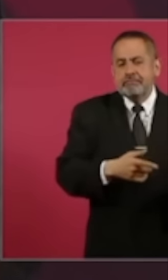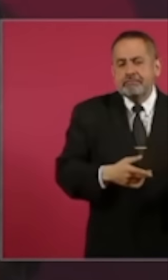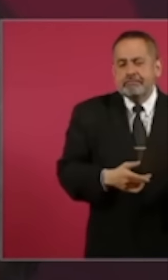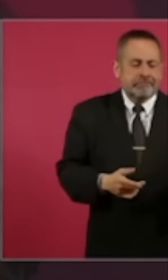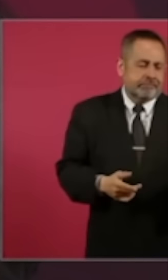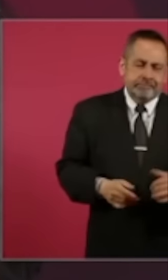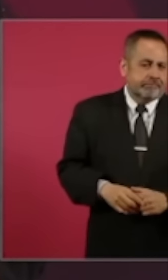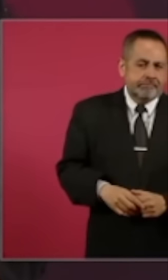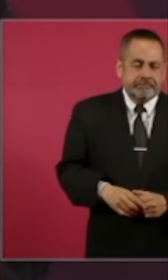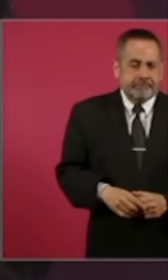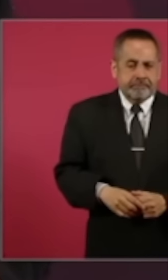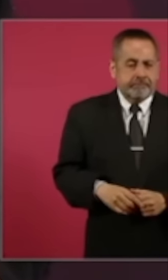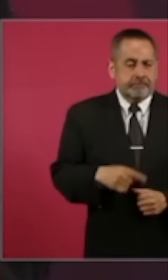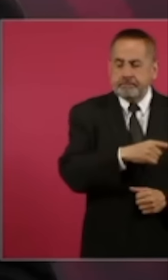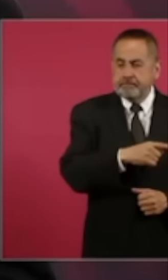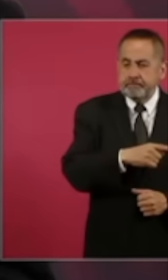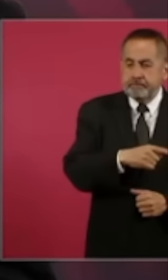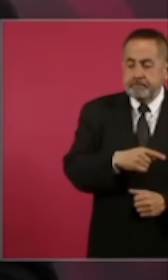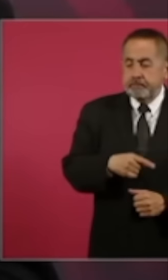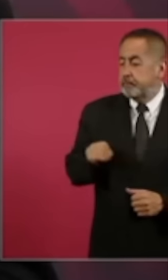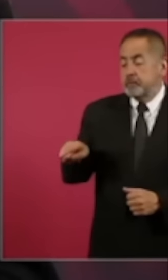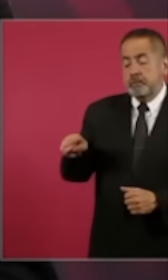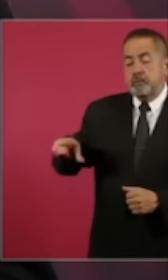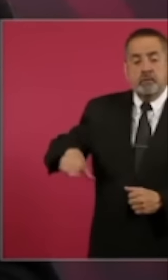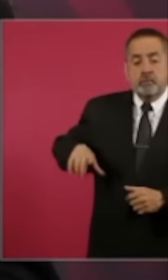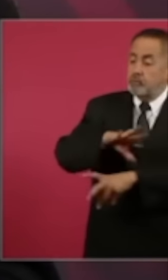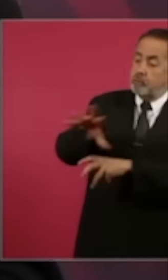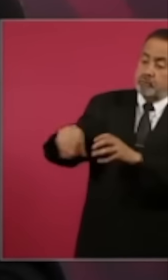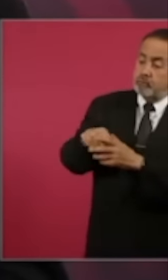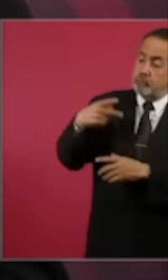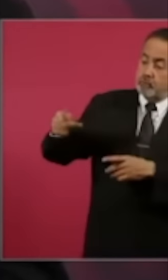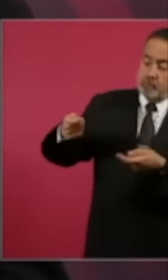y no puede ser un monopolio el gobierno,